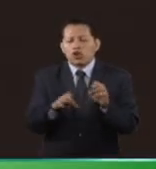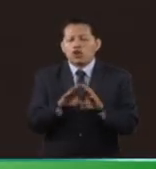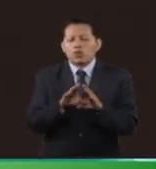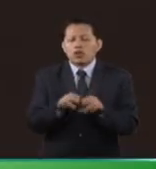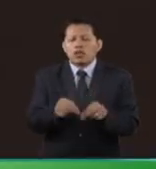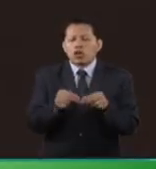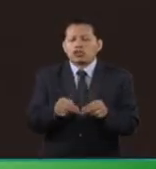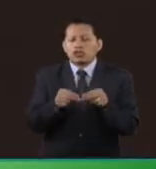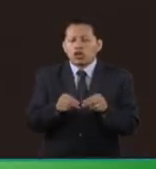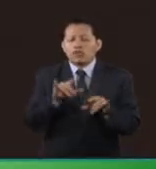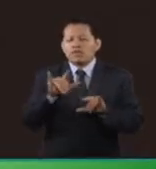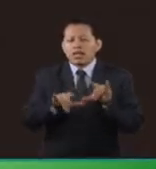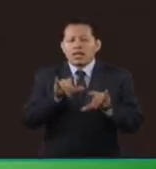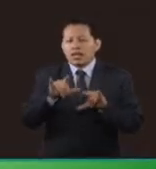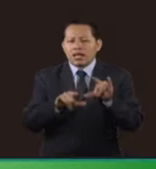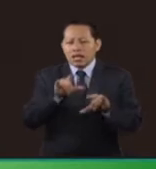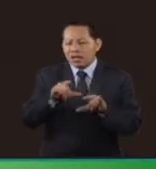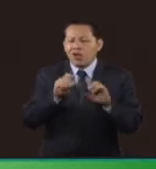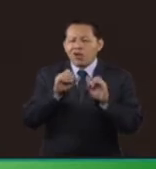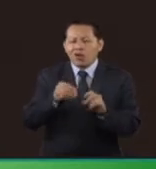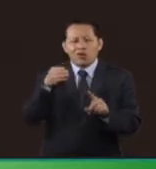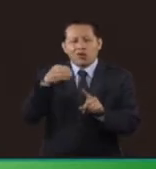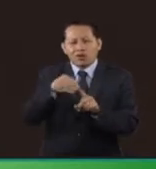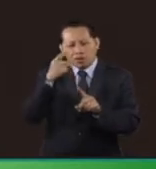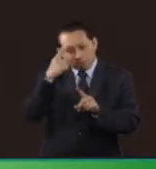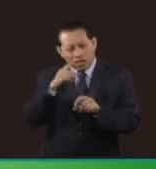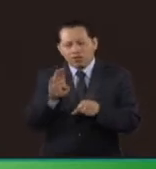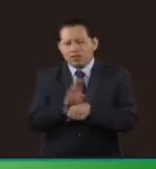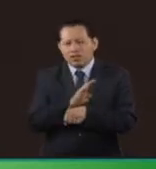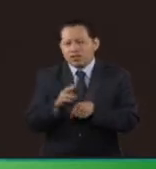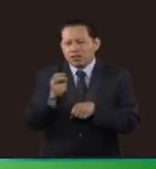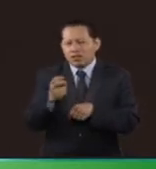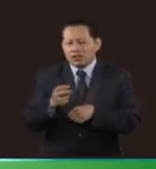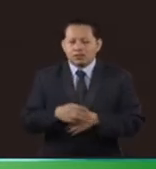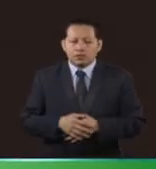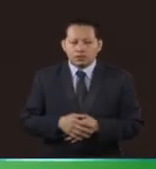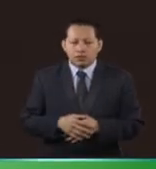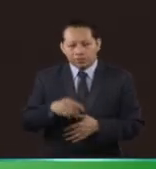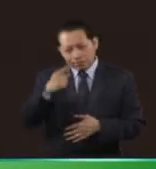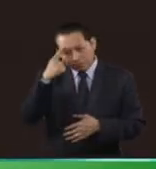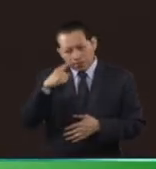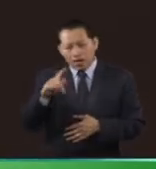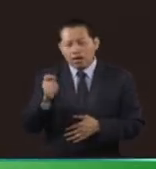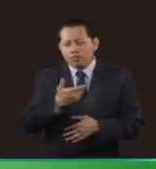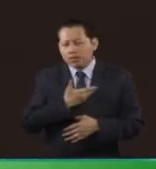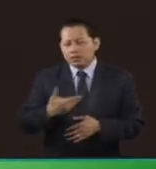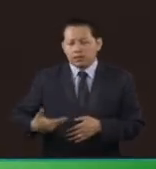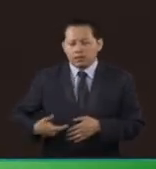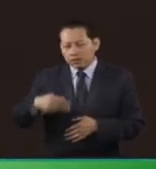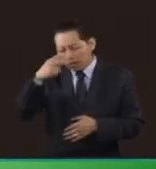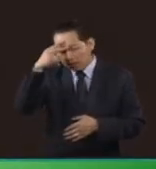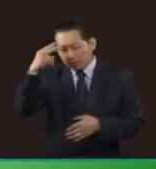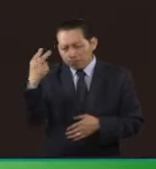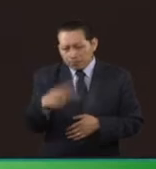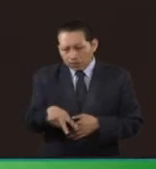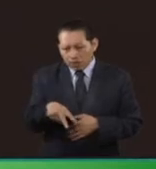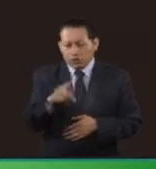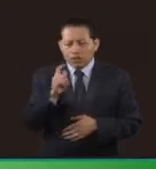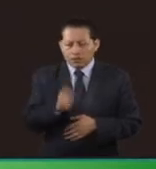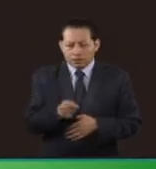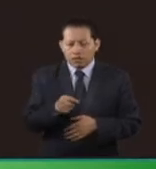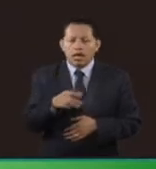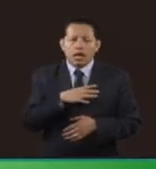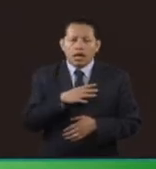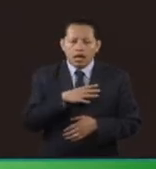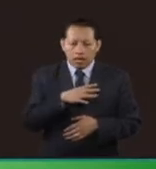de feria o con fines benéficos. Para la Presidencia de la República, el